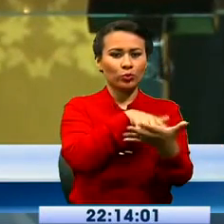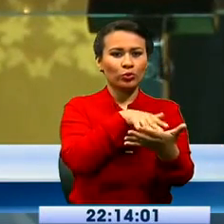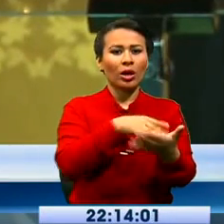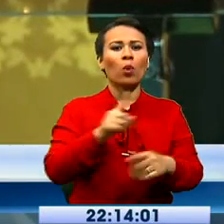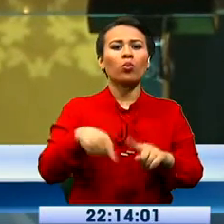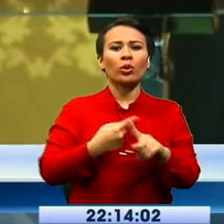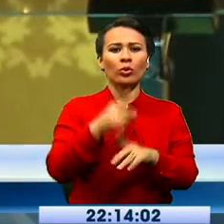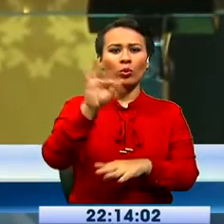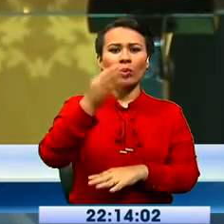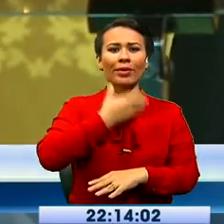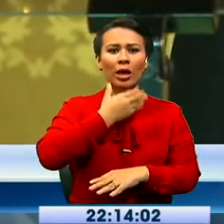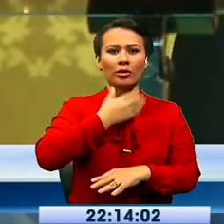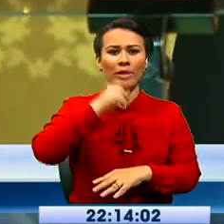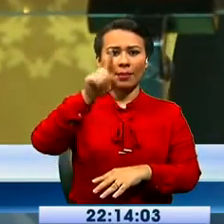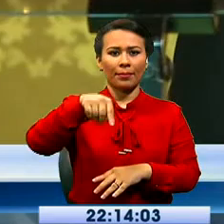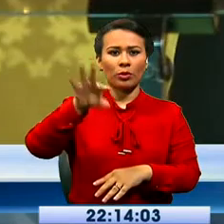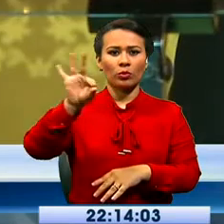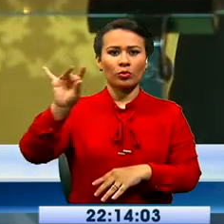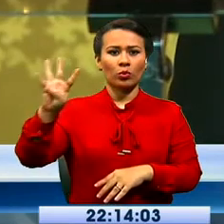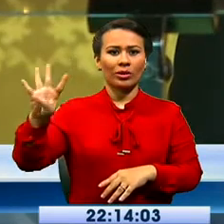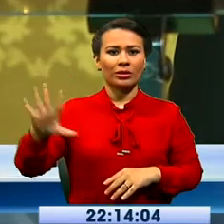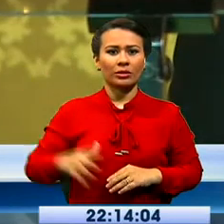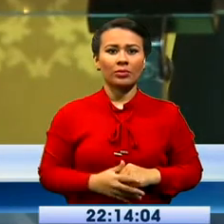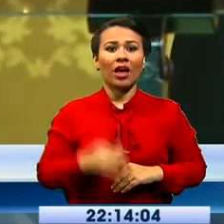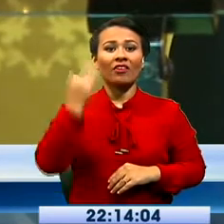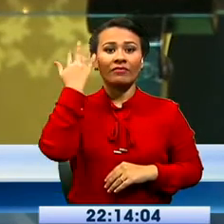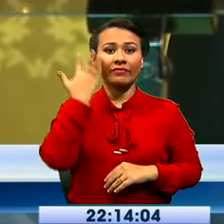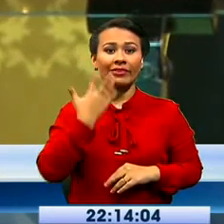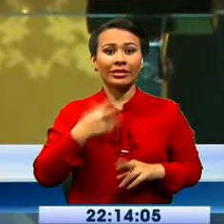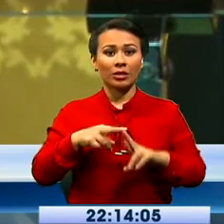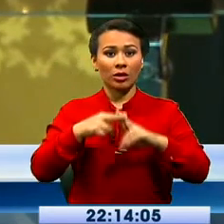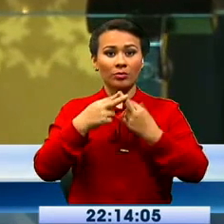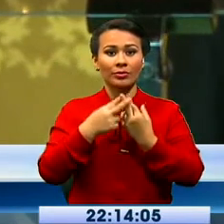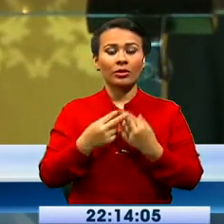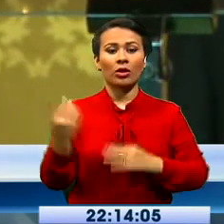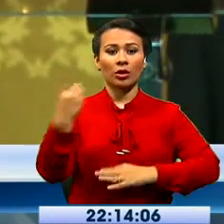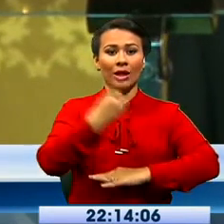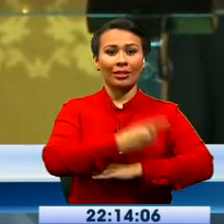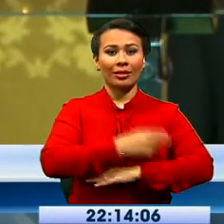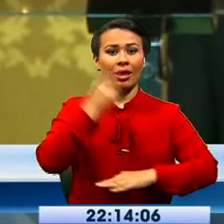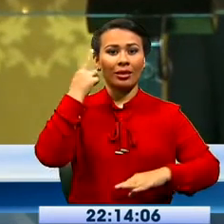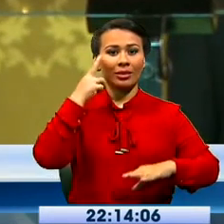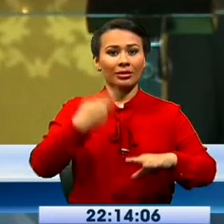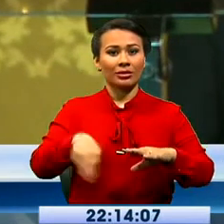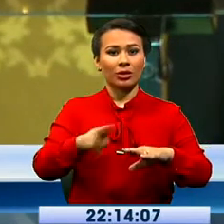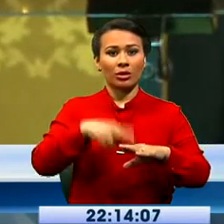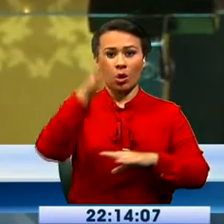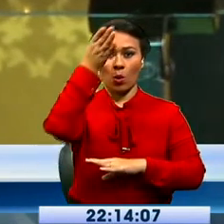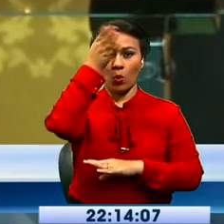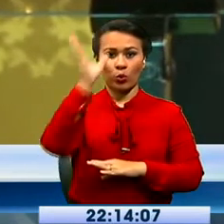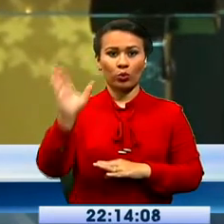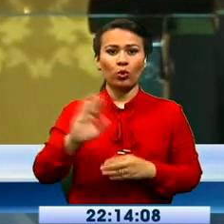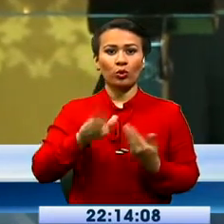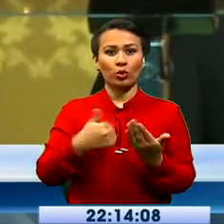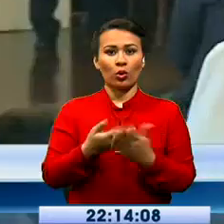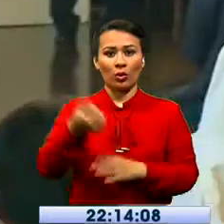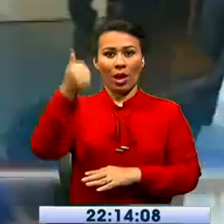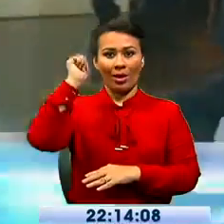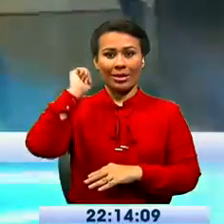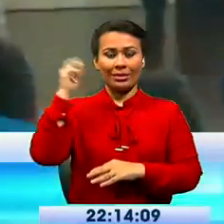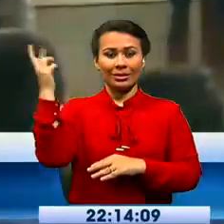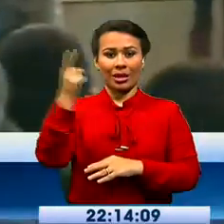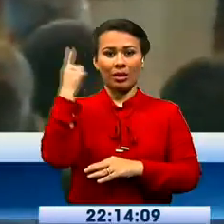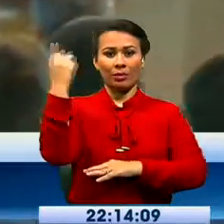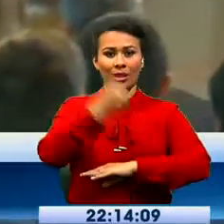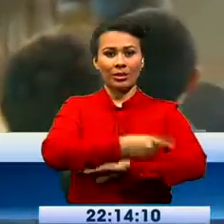de agosto de 1945, fecha que dio origen al Día Nacional de la Cultura que celebramos el día de ayer. En